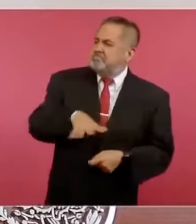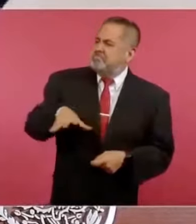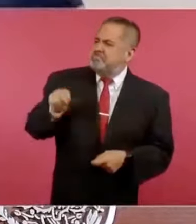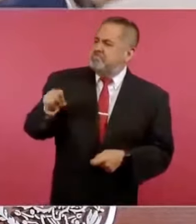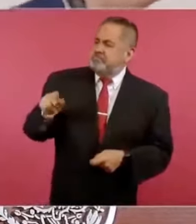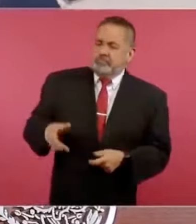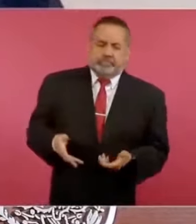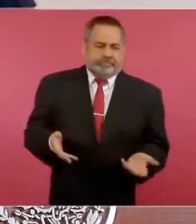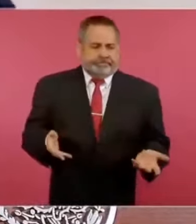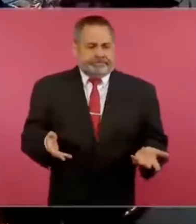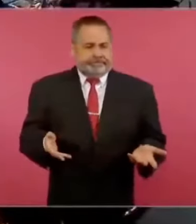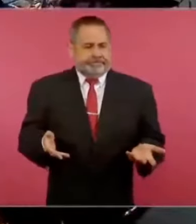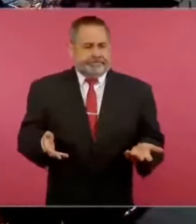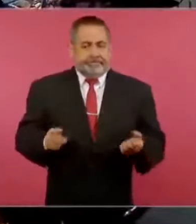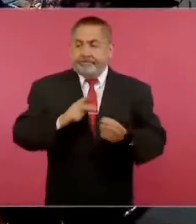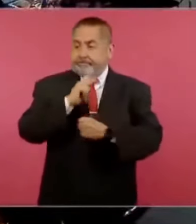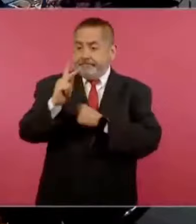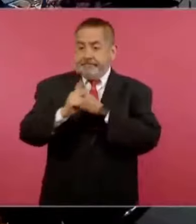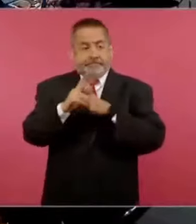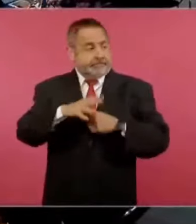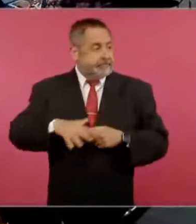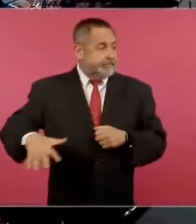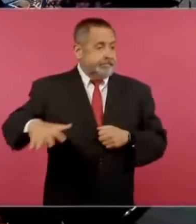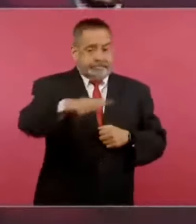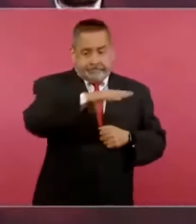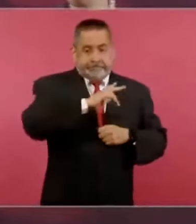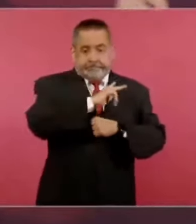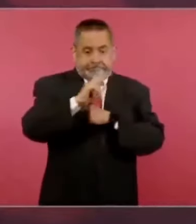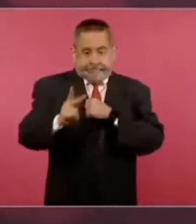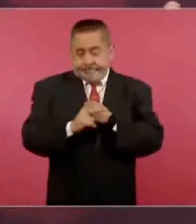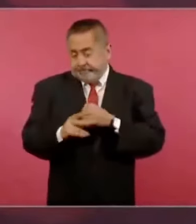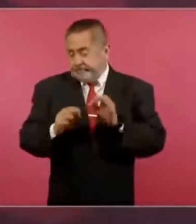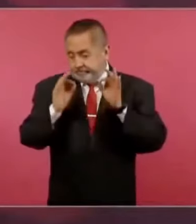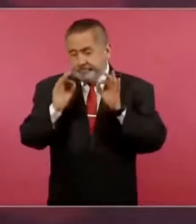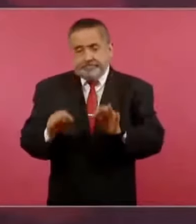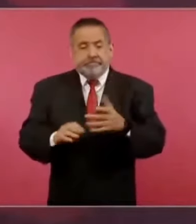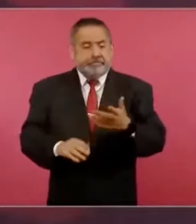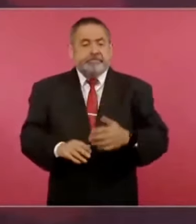porque el país está